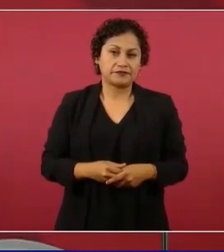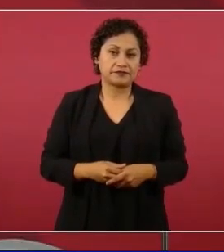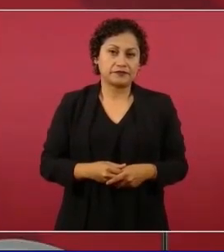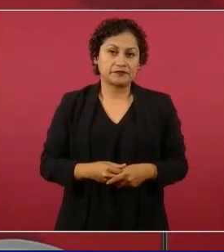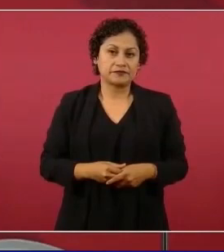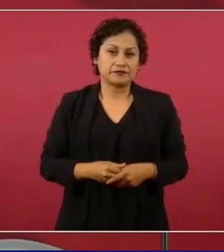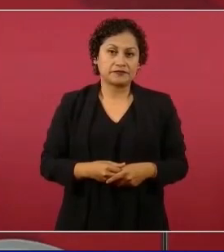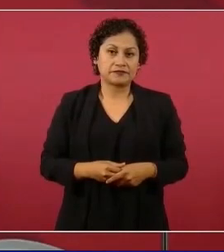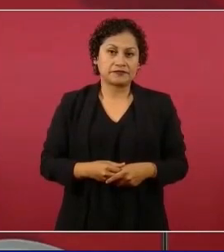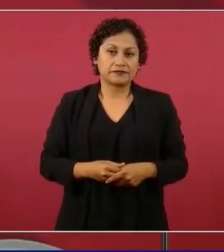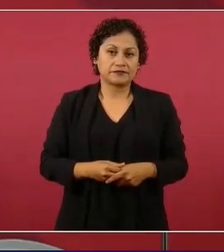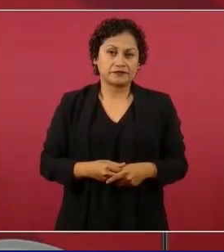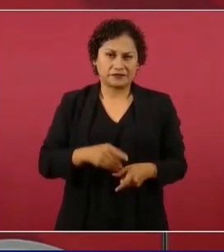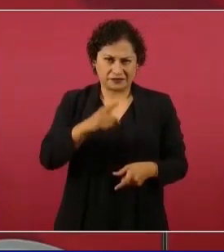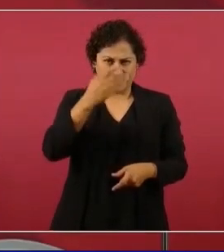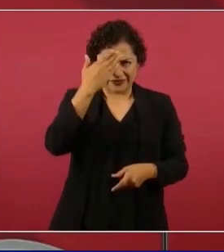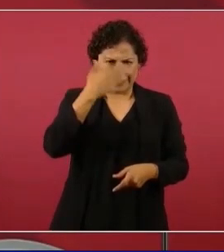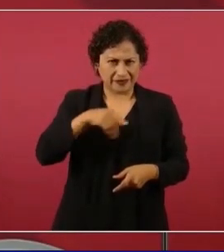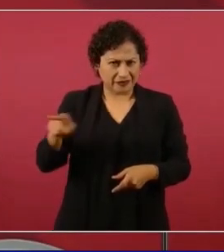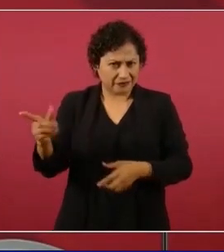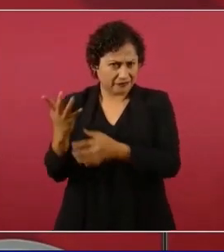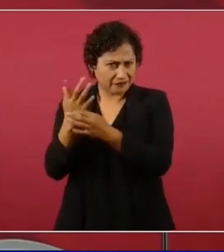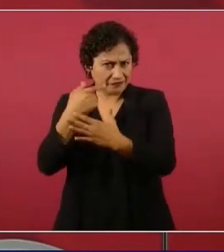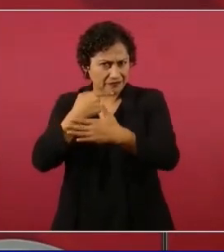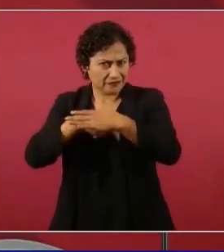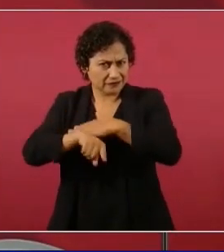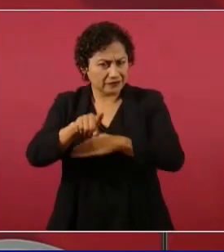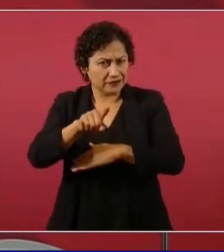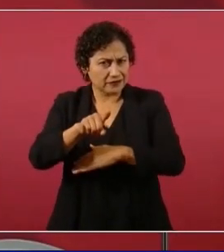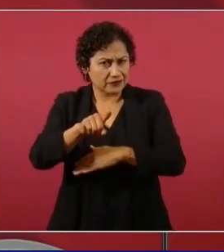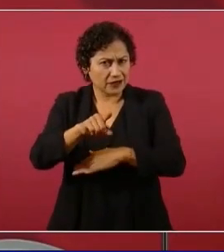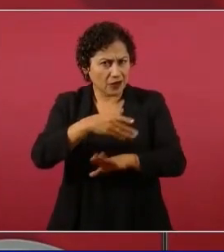¿Y saben de qué los acusaron? Maestros